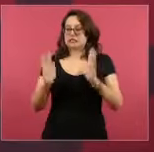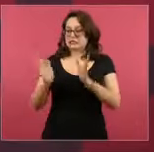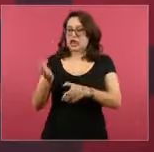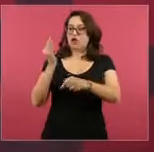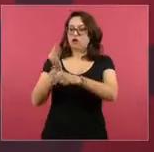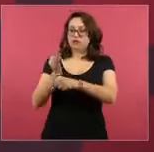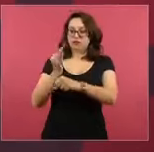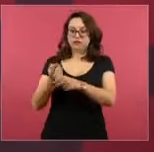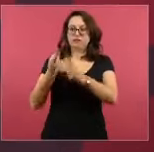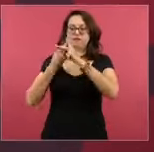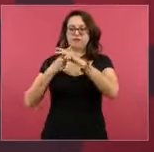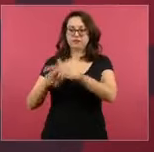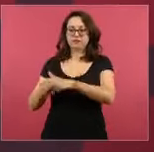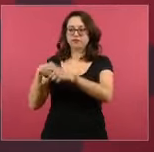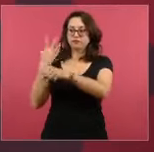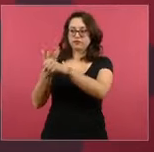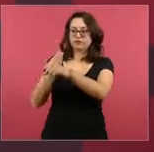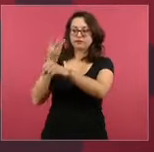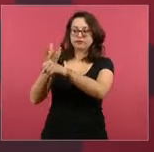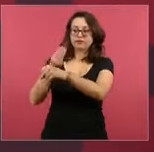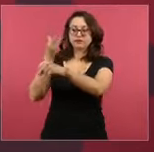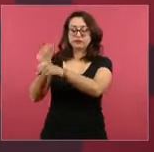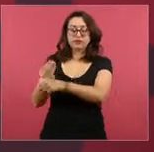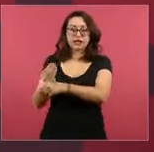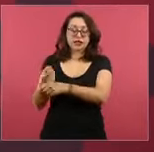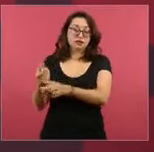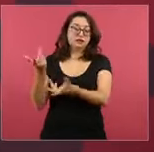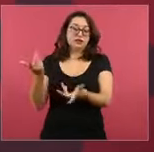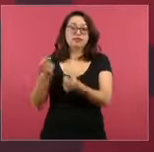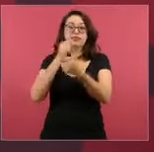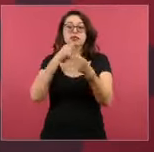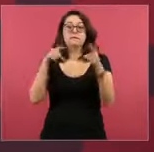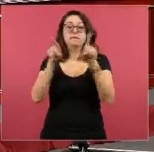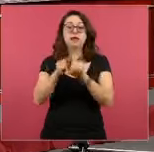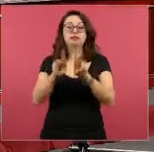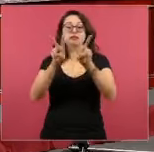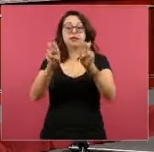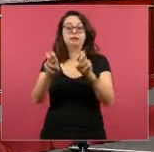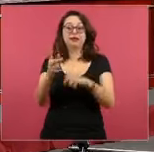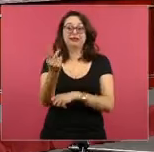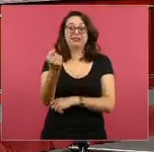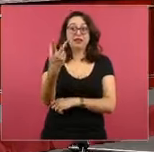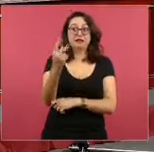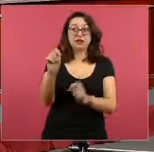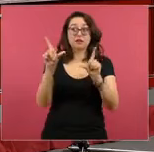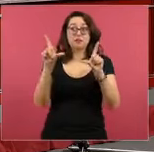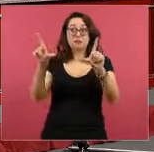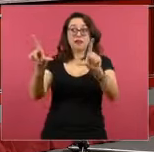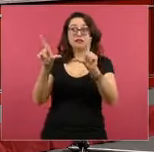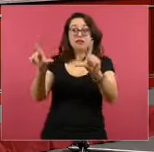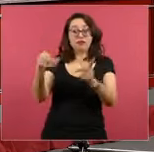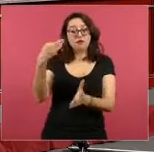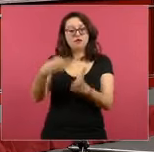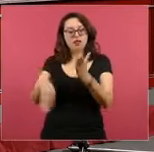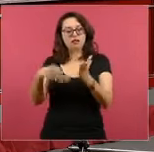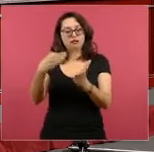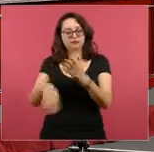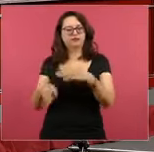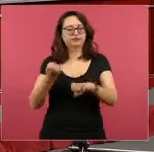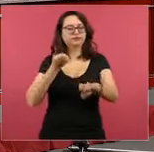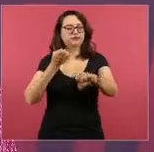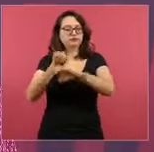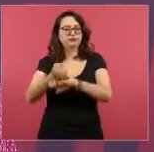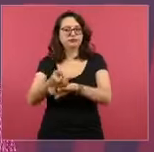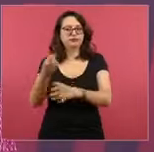contamos mucho con el apoyo de las autoridades educativas de los estados y estamos construyendo con eso. Y me preguntaban acerca